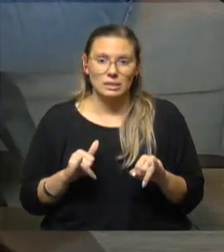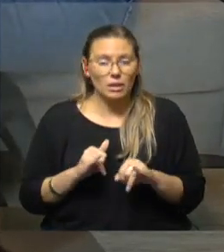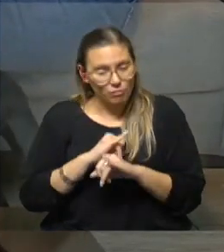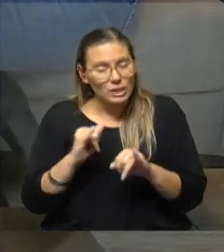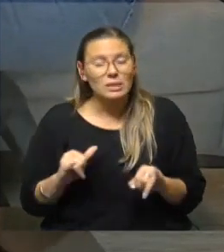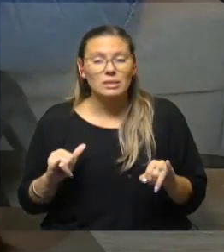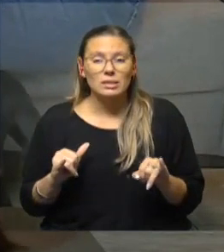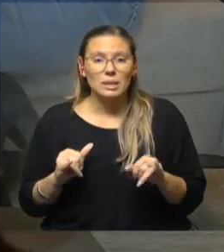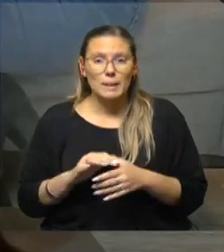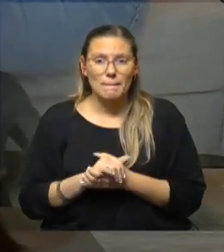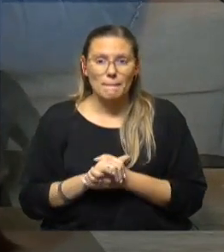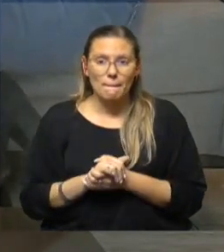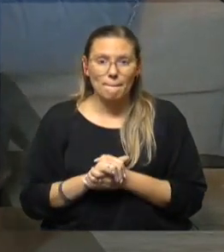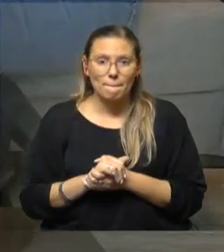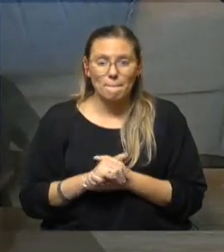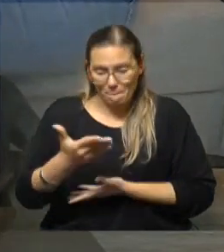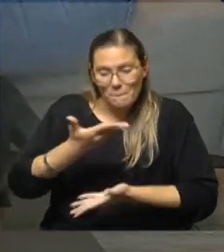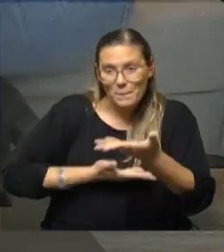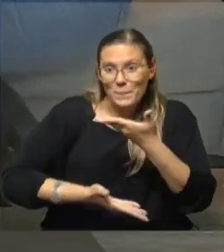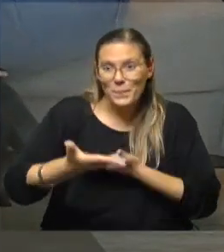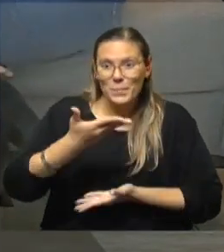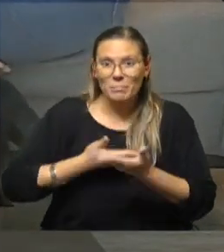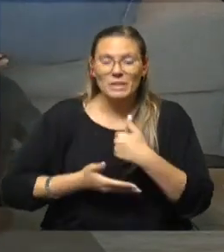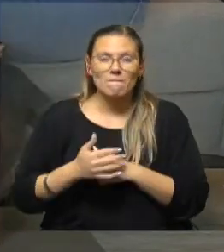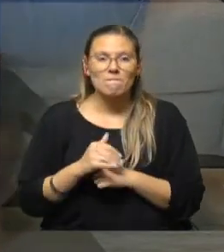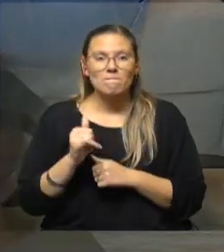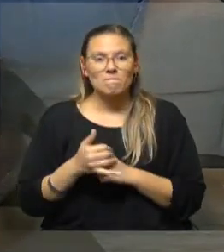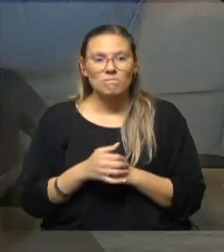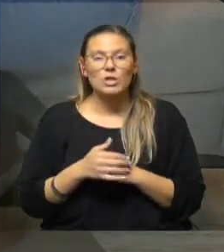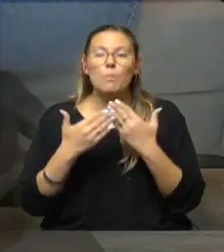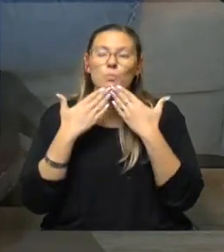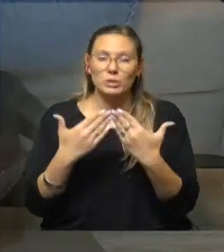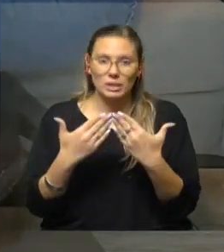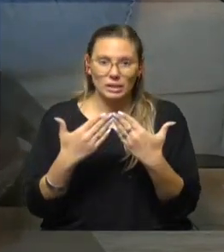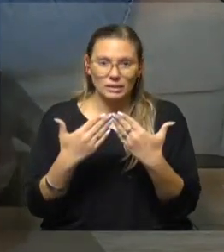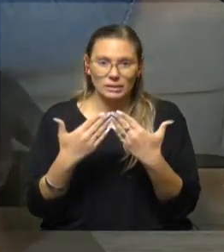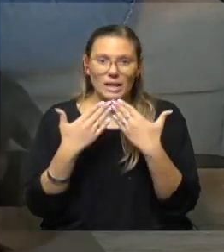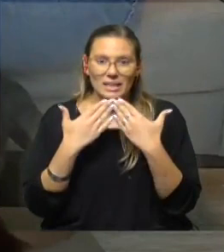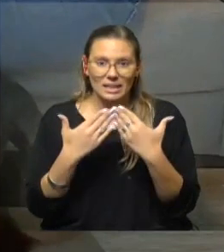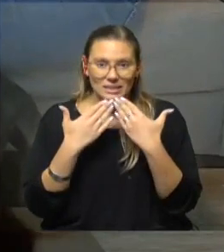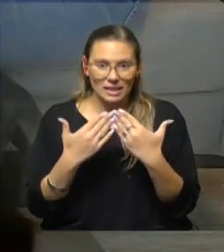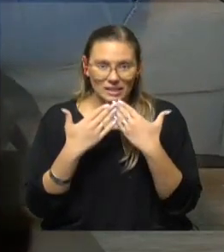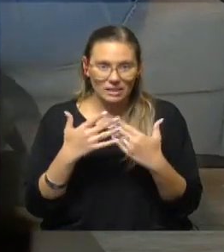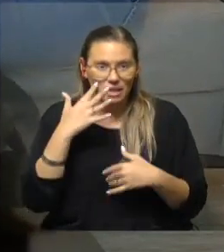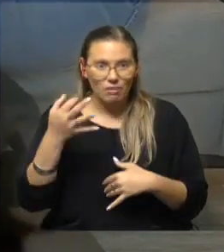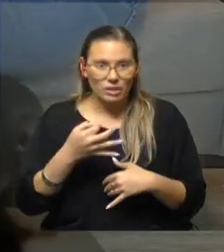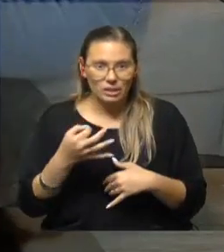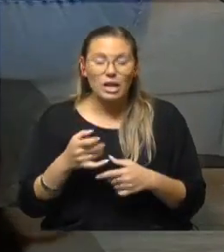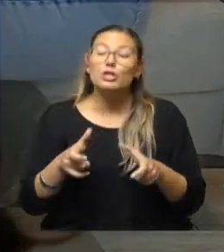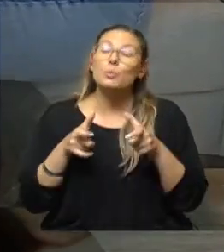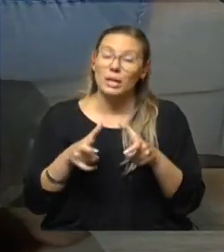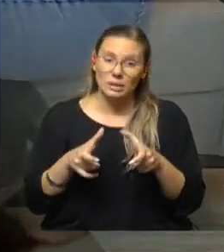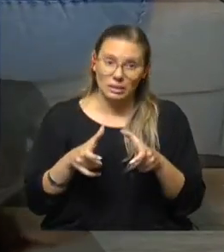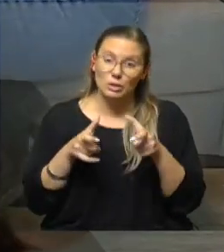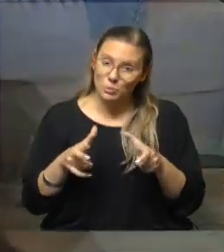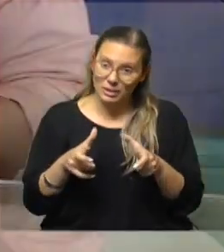es feliz. Muy bien. Sí. Qué lindo eso, qué lindo eso. Muchas gracias, chicas. No, les agradezco mucho por estos minutos y éxitos,